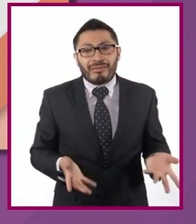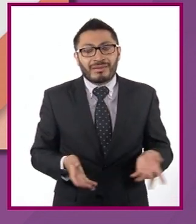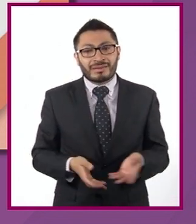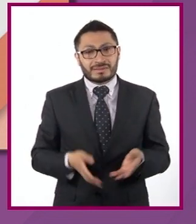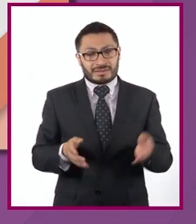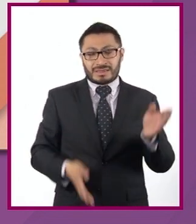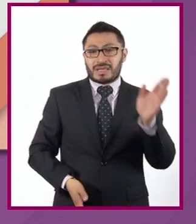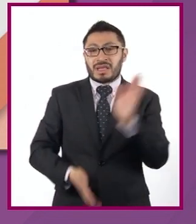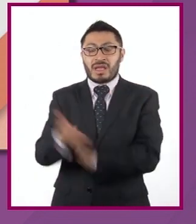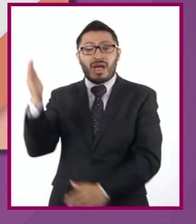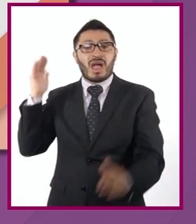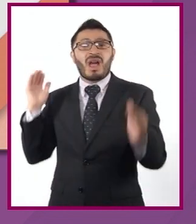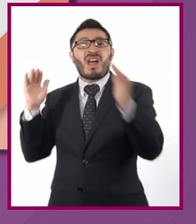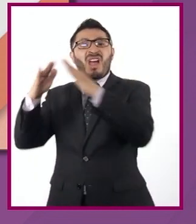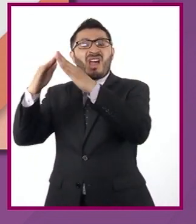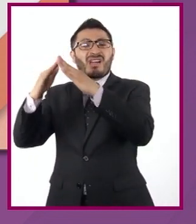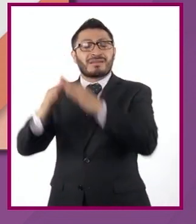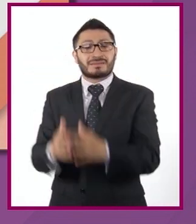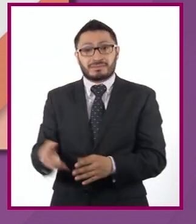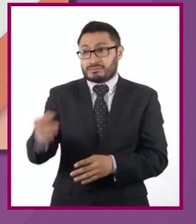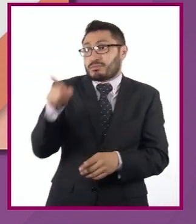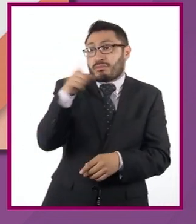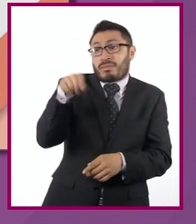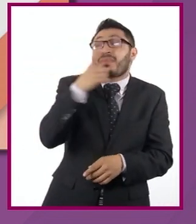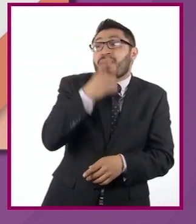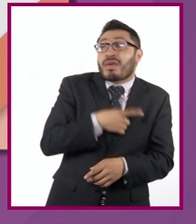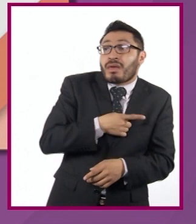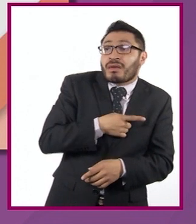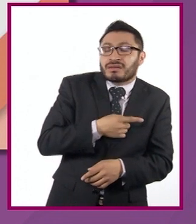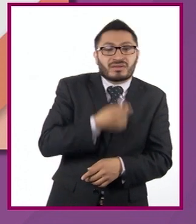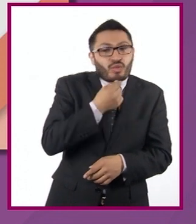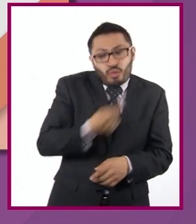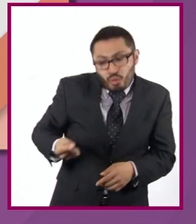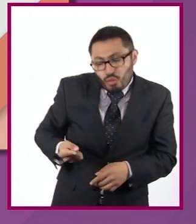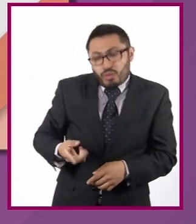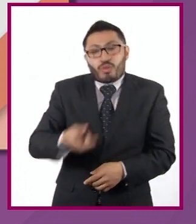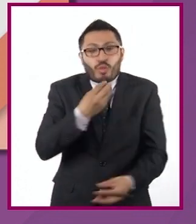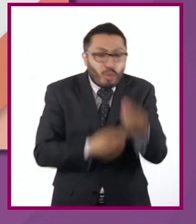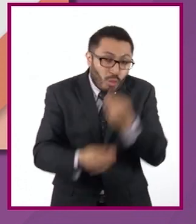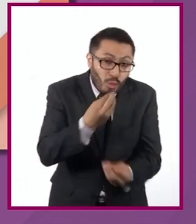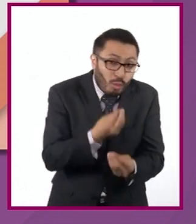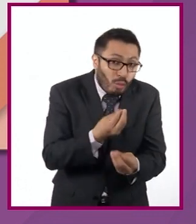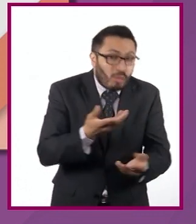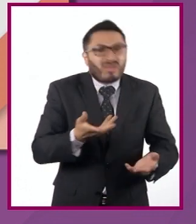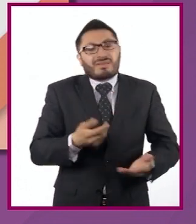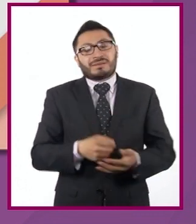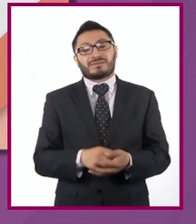pa'l monte. Pues nos dijeron. Los niños comieron.